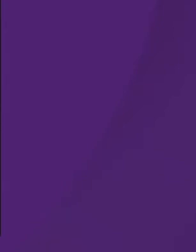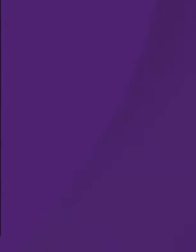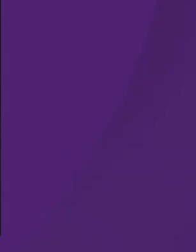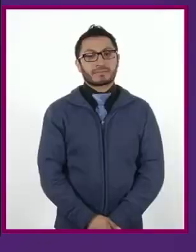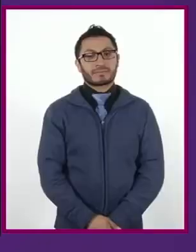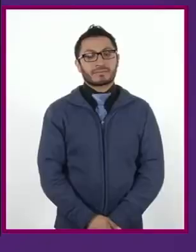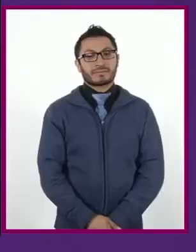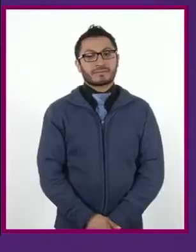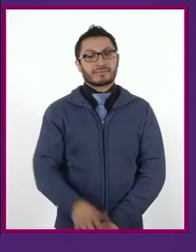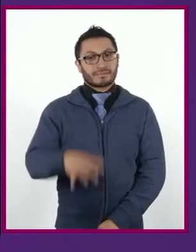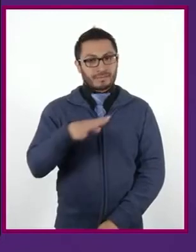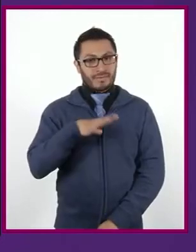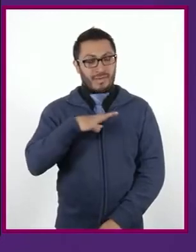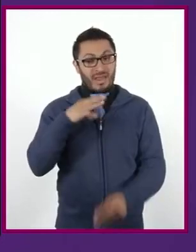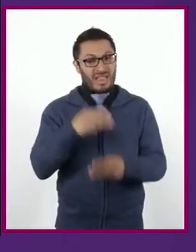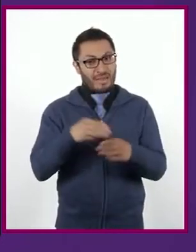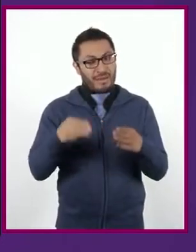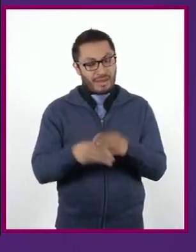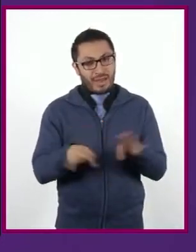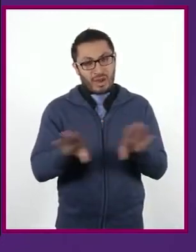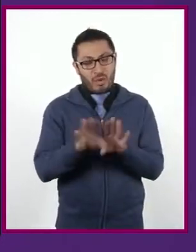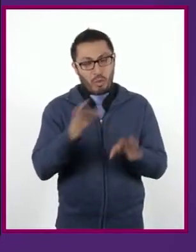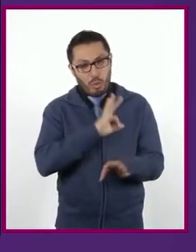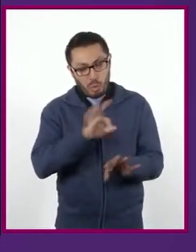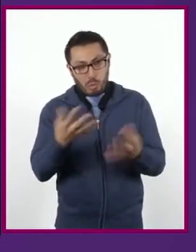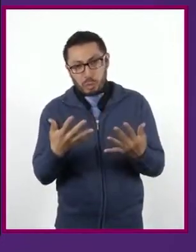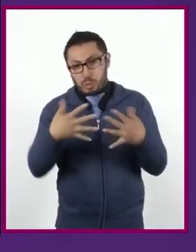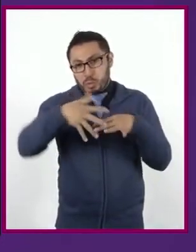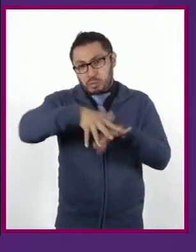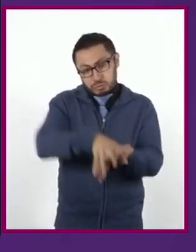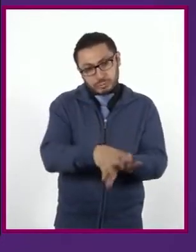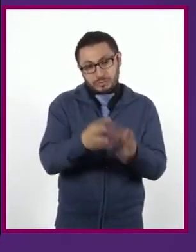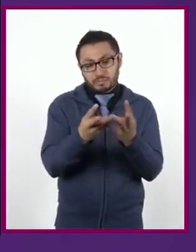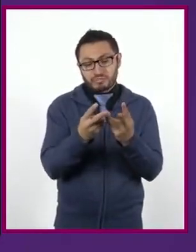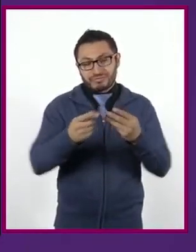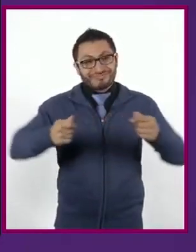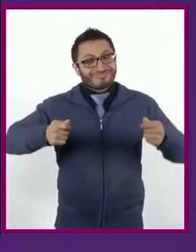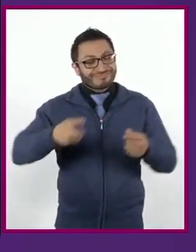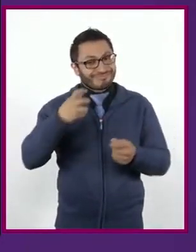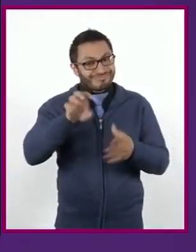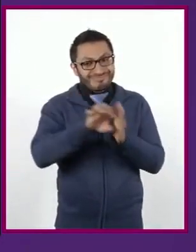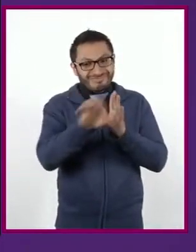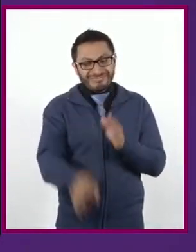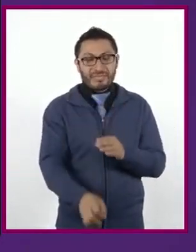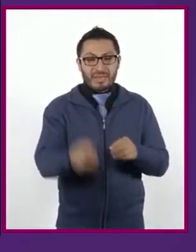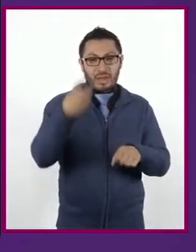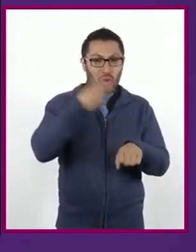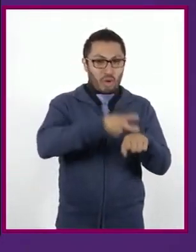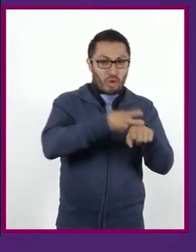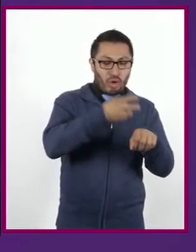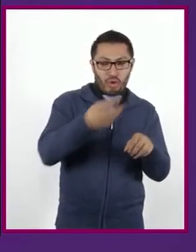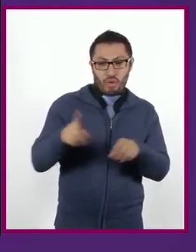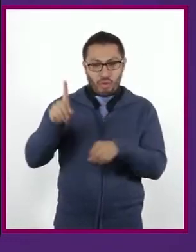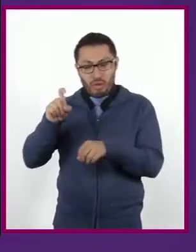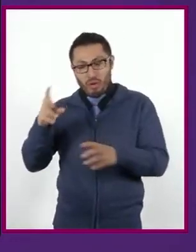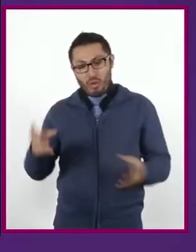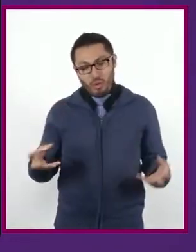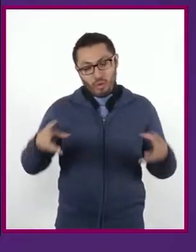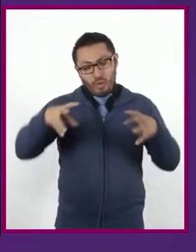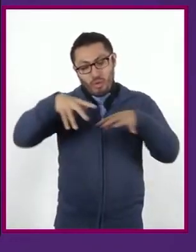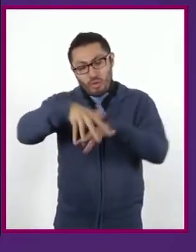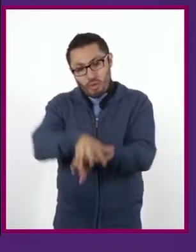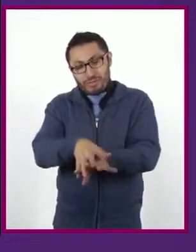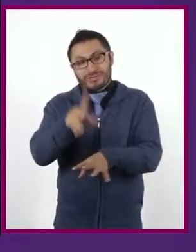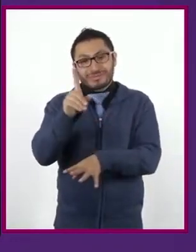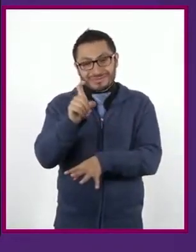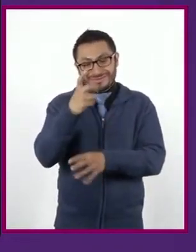Existen materiales que tienen la propiedad de mezclarse. Por ejemplo, cuando agregamos un sólido a un líquido, como el bicarbonato de sodio